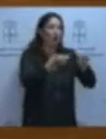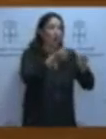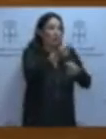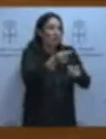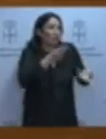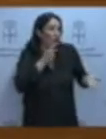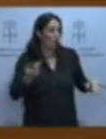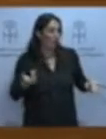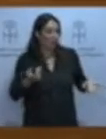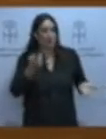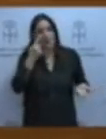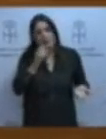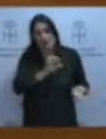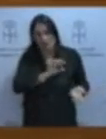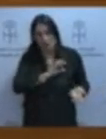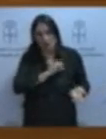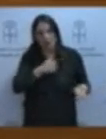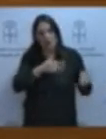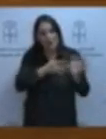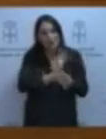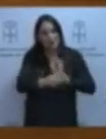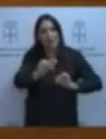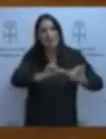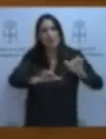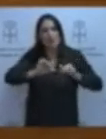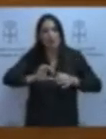Miren, señorías, voy a hablarles de biología de la conservación.